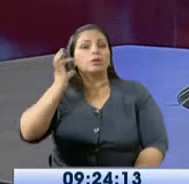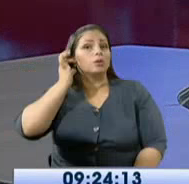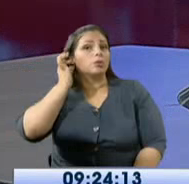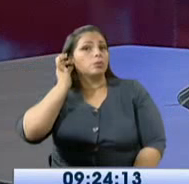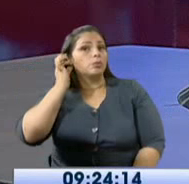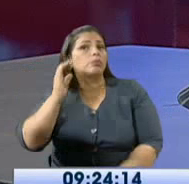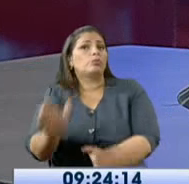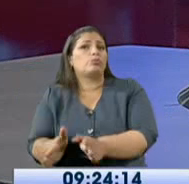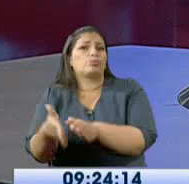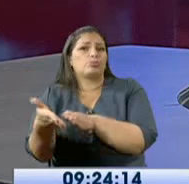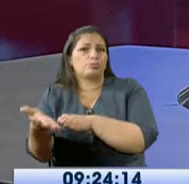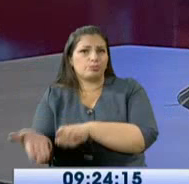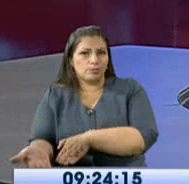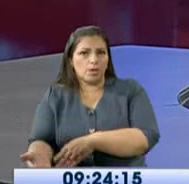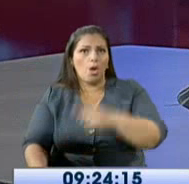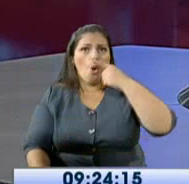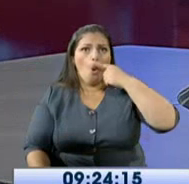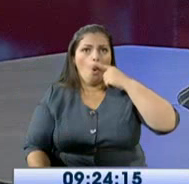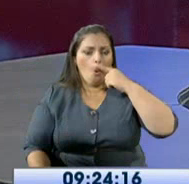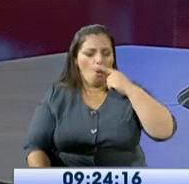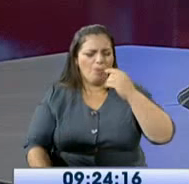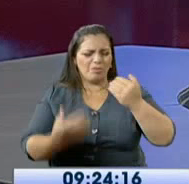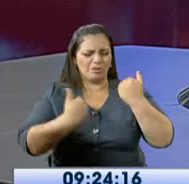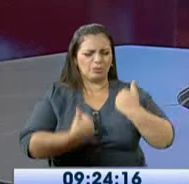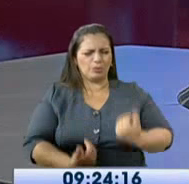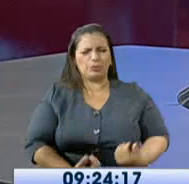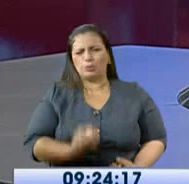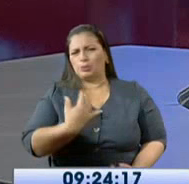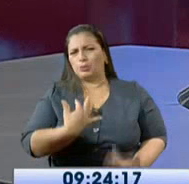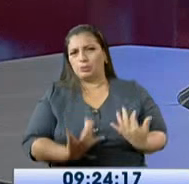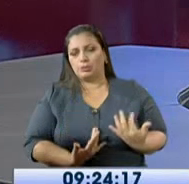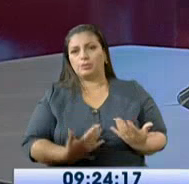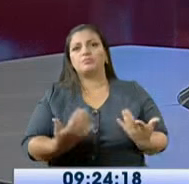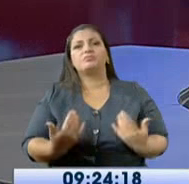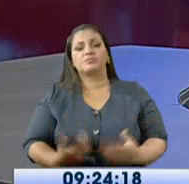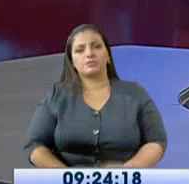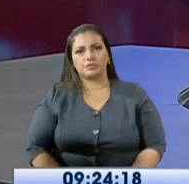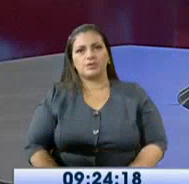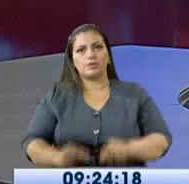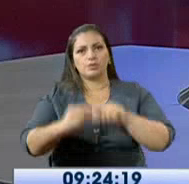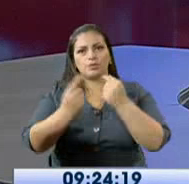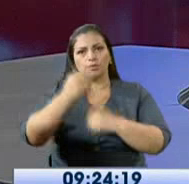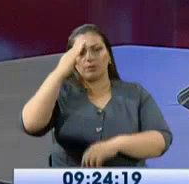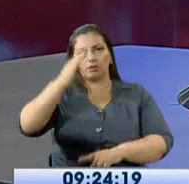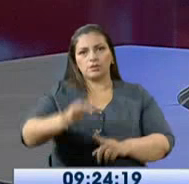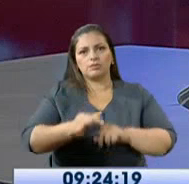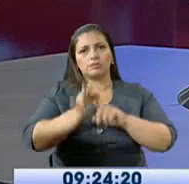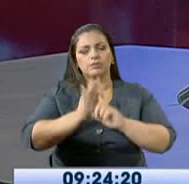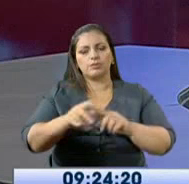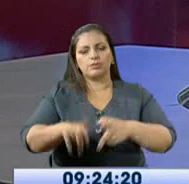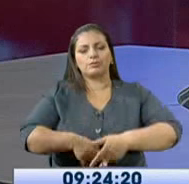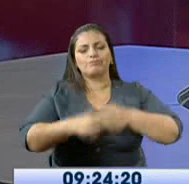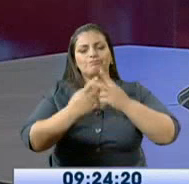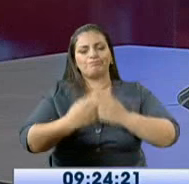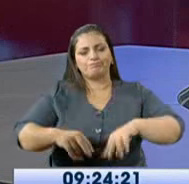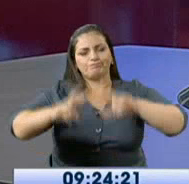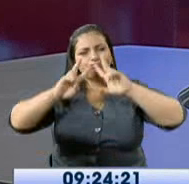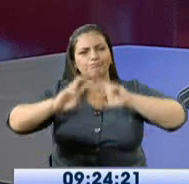Departamento de Criminalística de la Policía inició la investigación de este suceso que conmocionó a los habitantes y transeúntes del